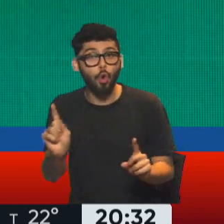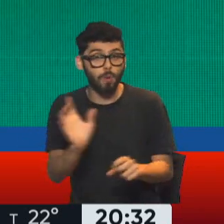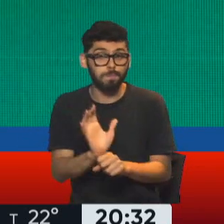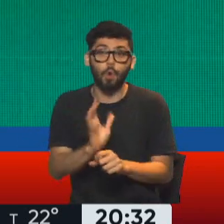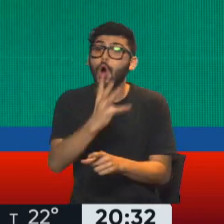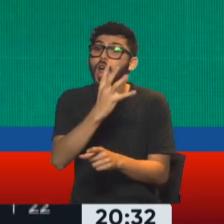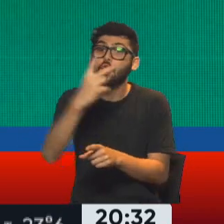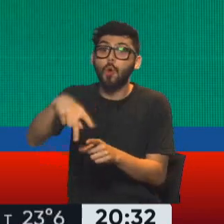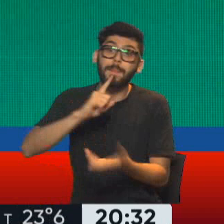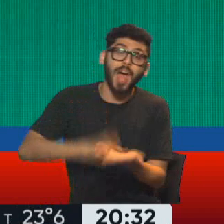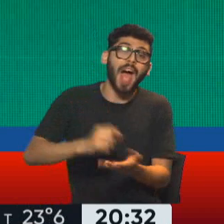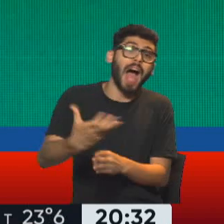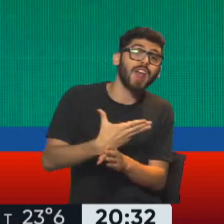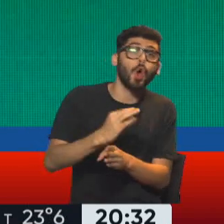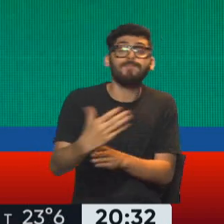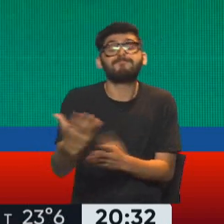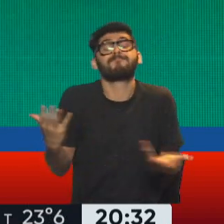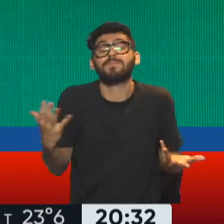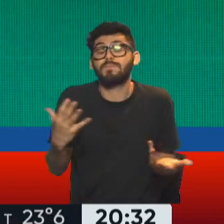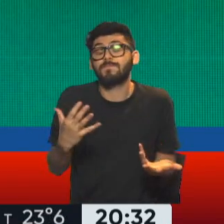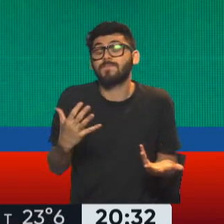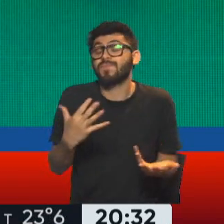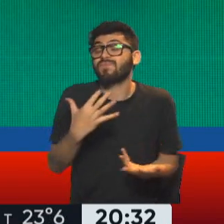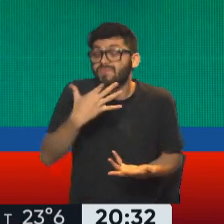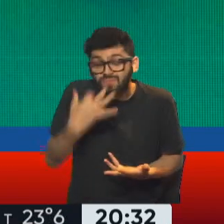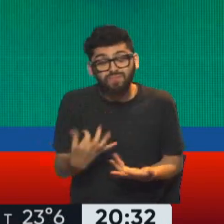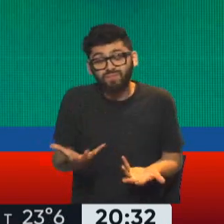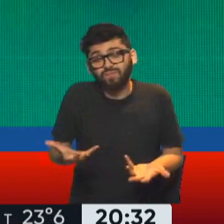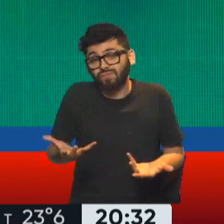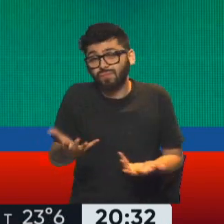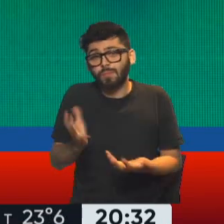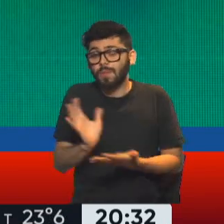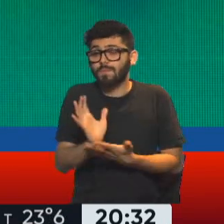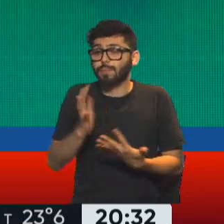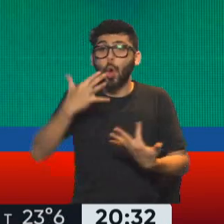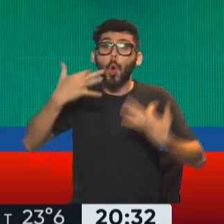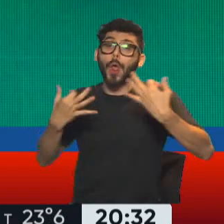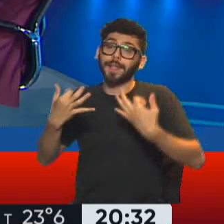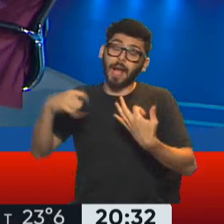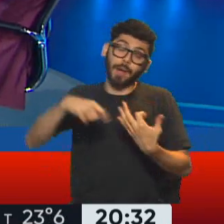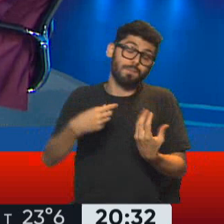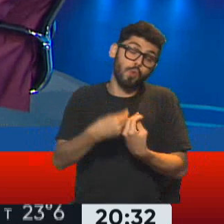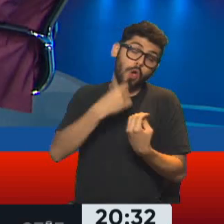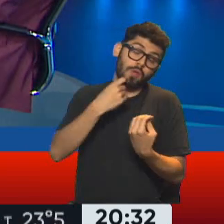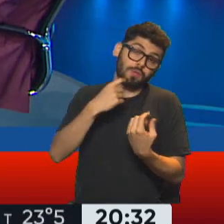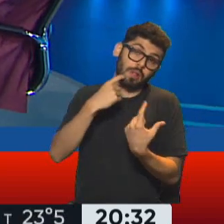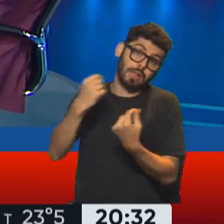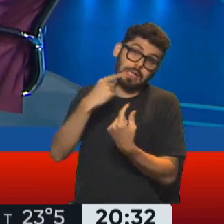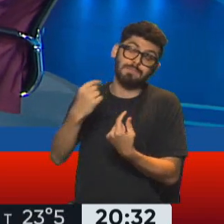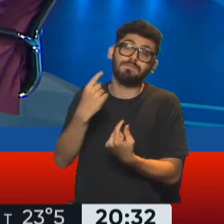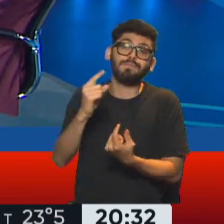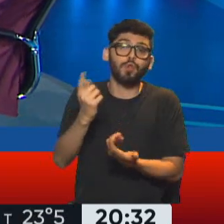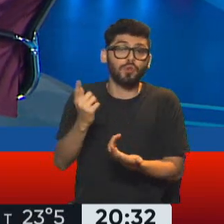de noviembre, y la verdad que es un tanto injusto o está bastante vapuleada la justicia. Voy a arrancar por ahí, Néstor, creer que